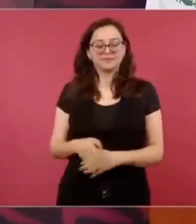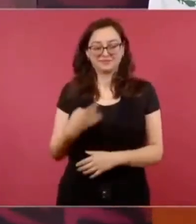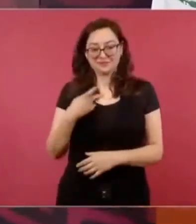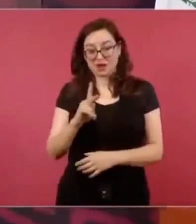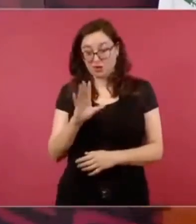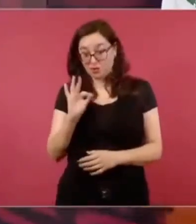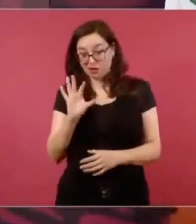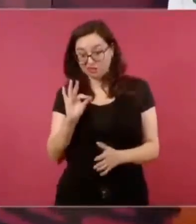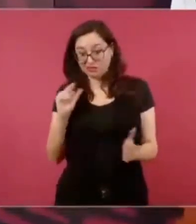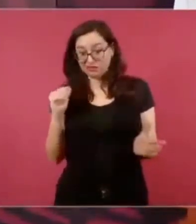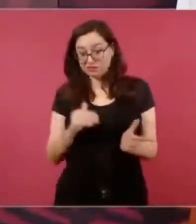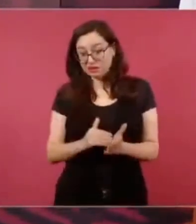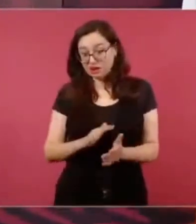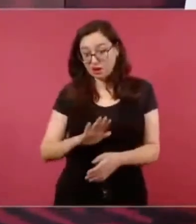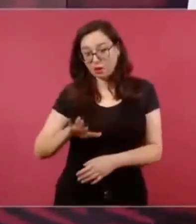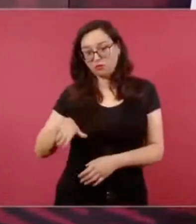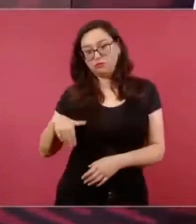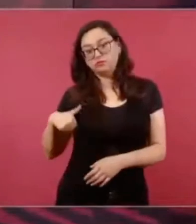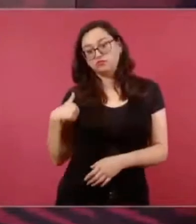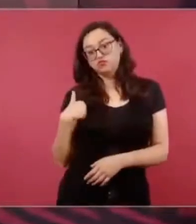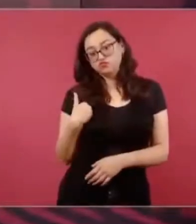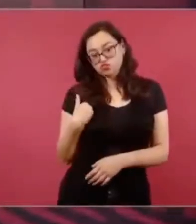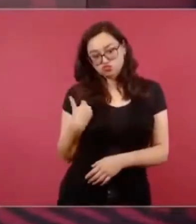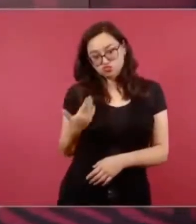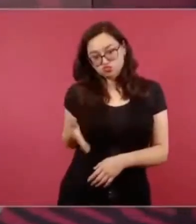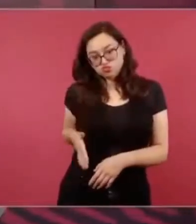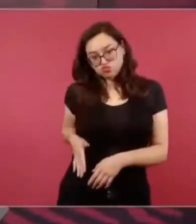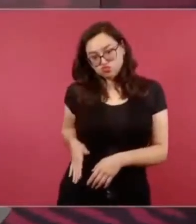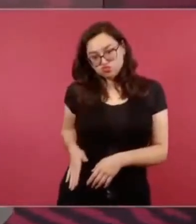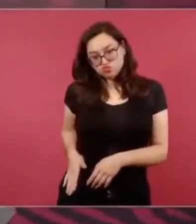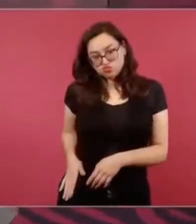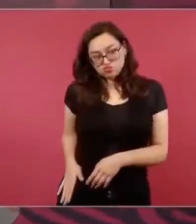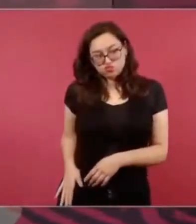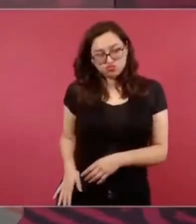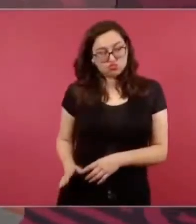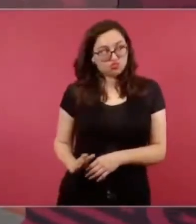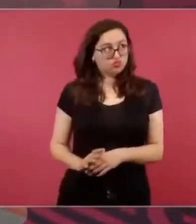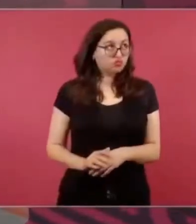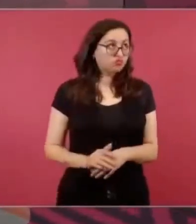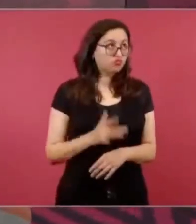Entonces, por eso hicieron un escándalo,